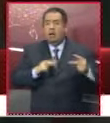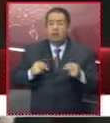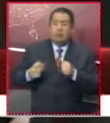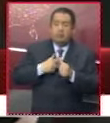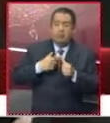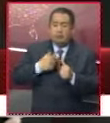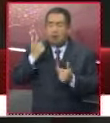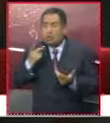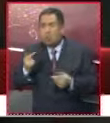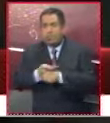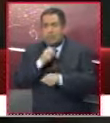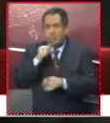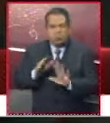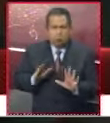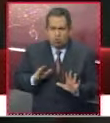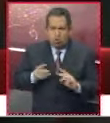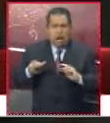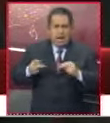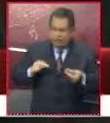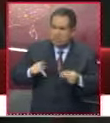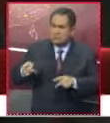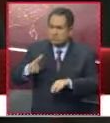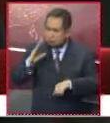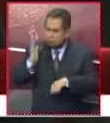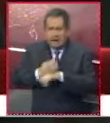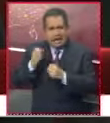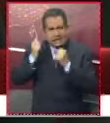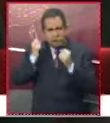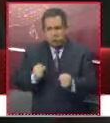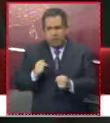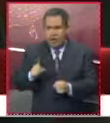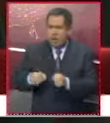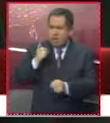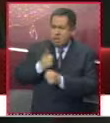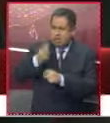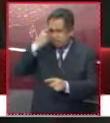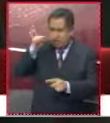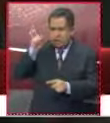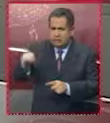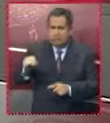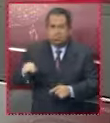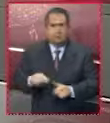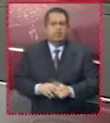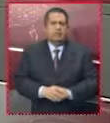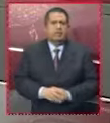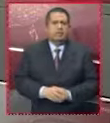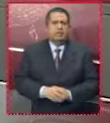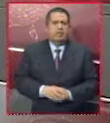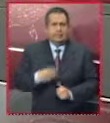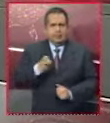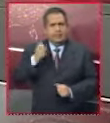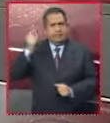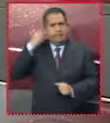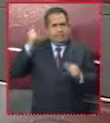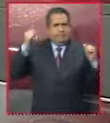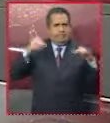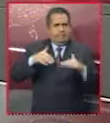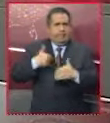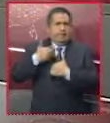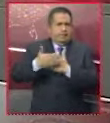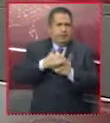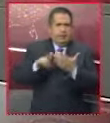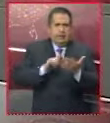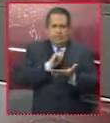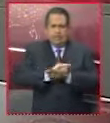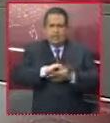probable es que no le pase nada, al revés, que haya la certeza de que será sancionado. En este foro de análisis rumbo a la legislación